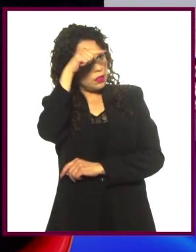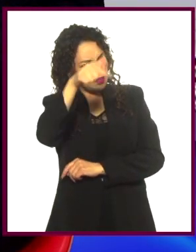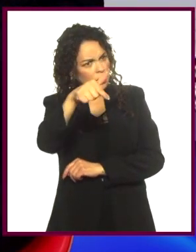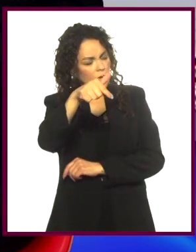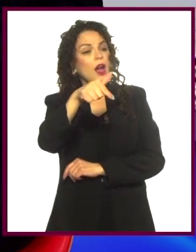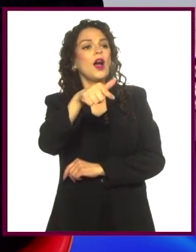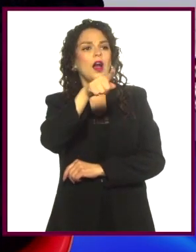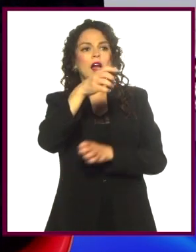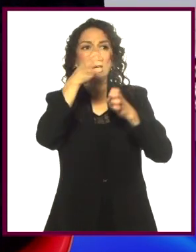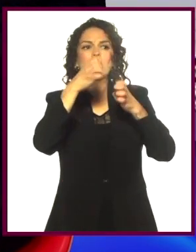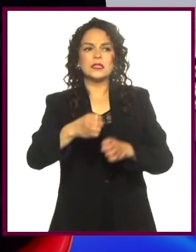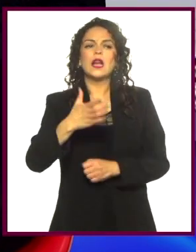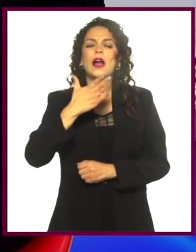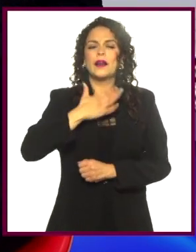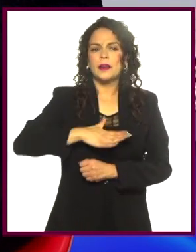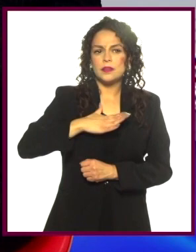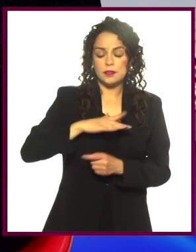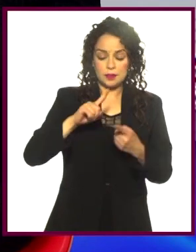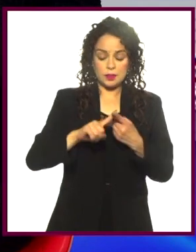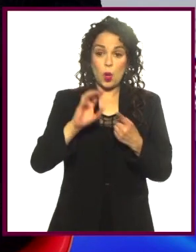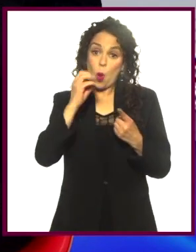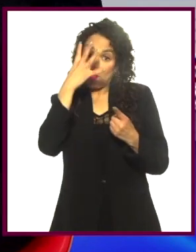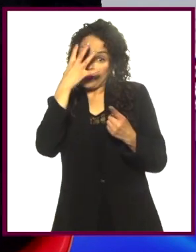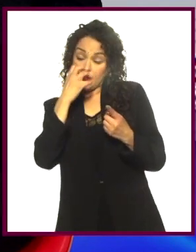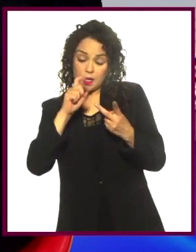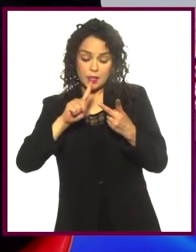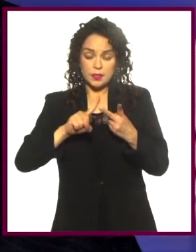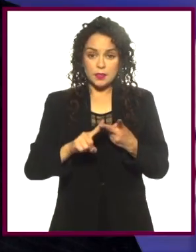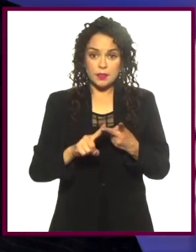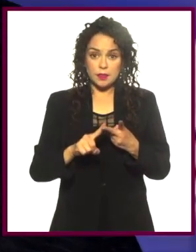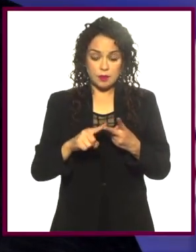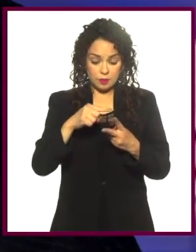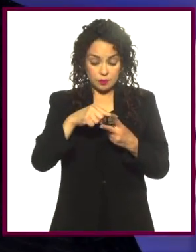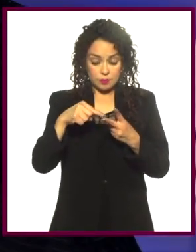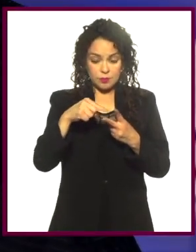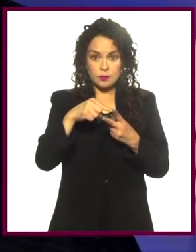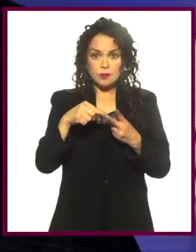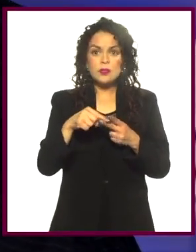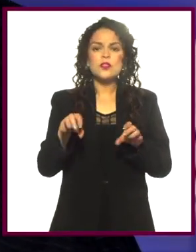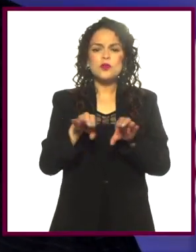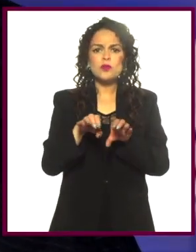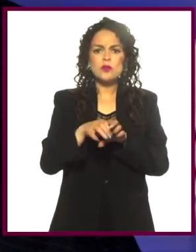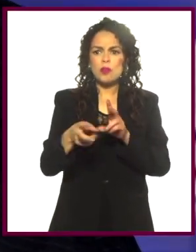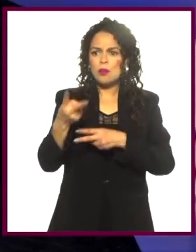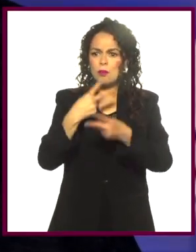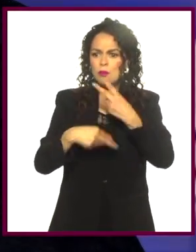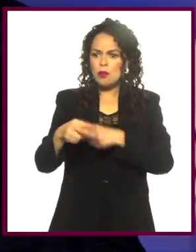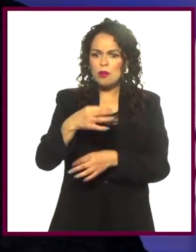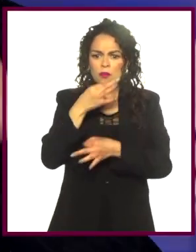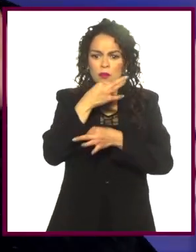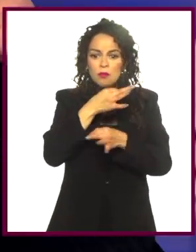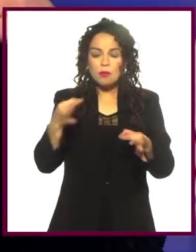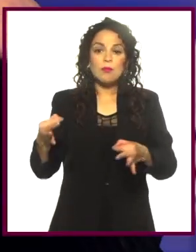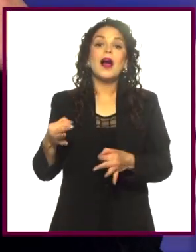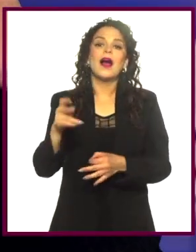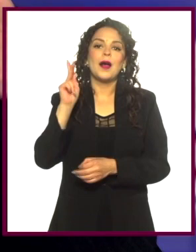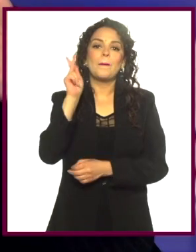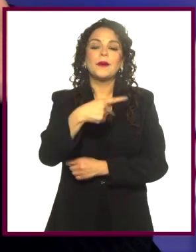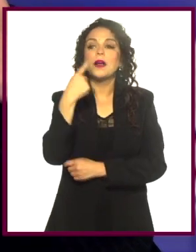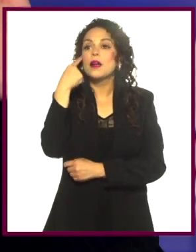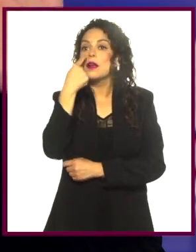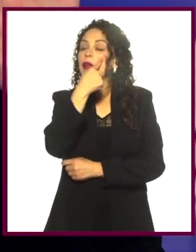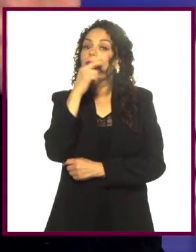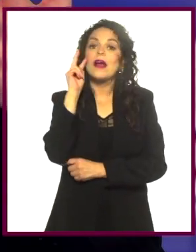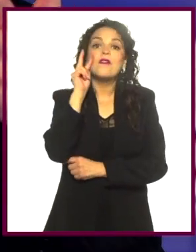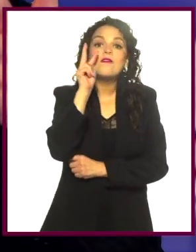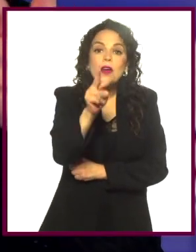está cansado o triste. Y ese mensaje entró por la vista. O cuando usted queda